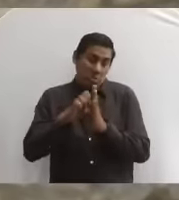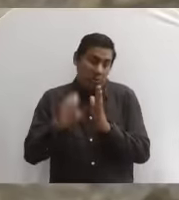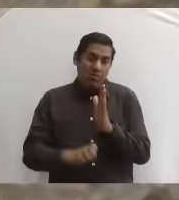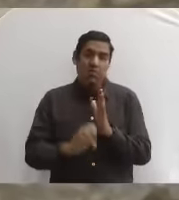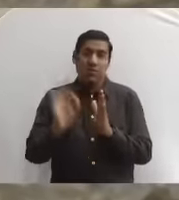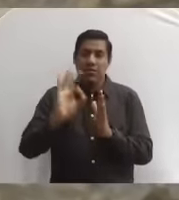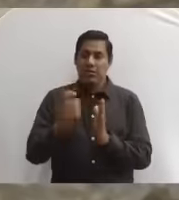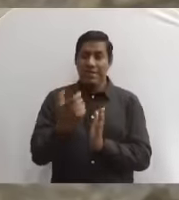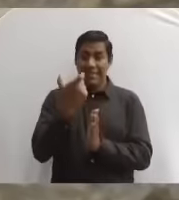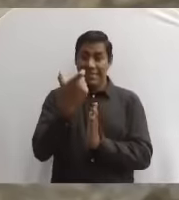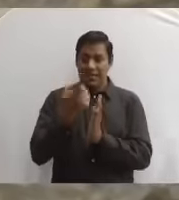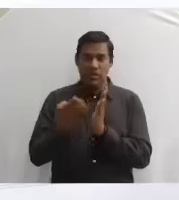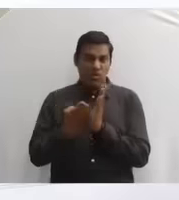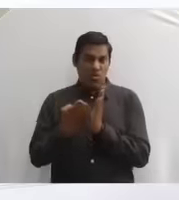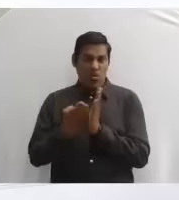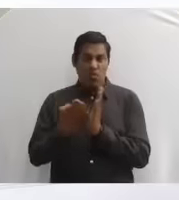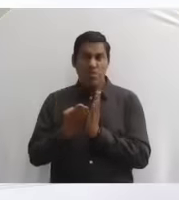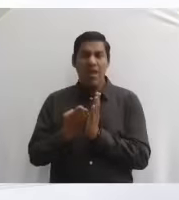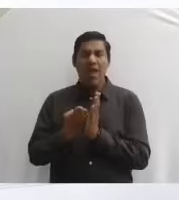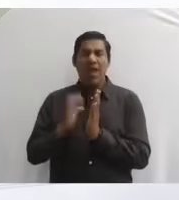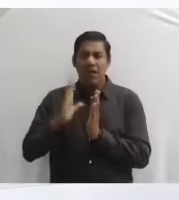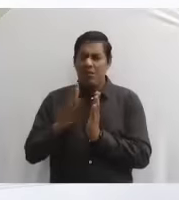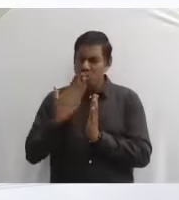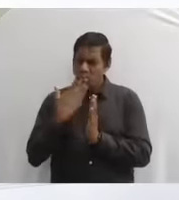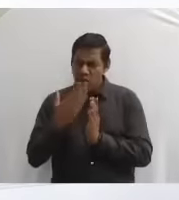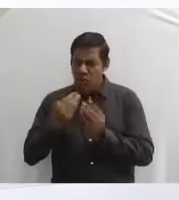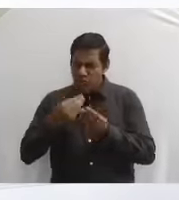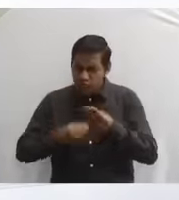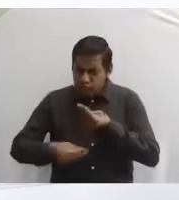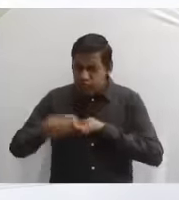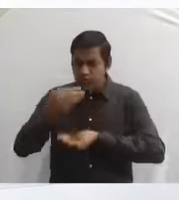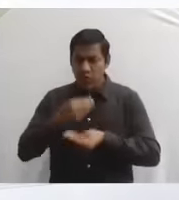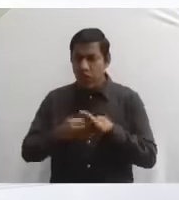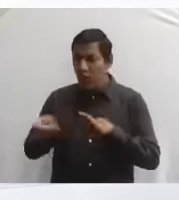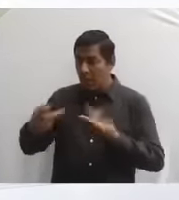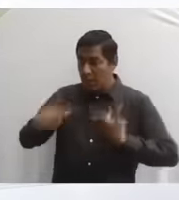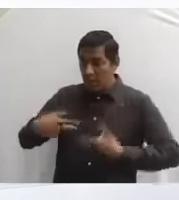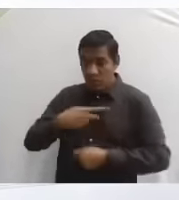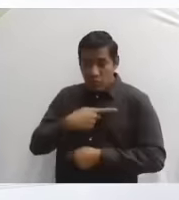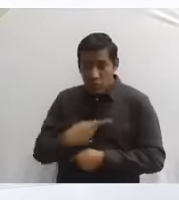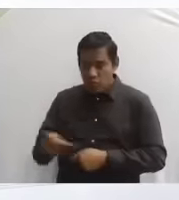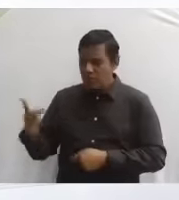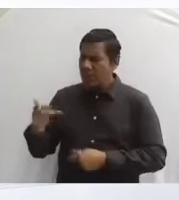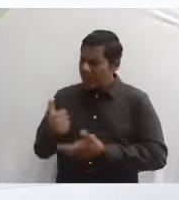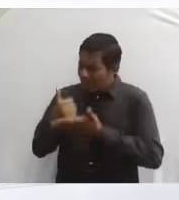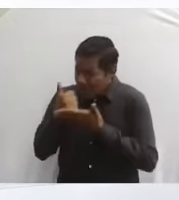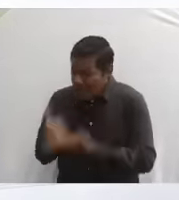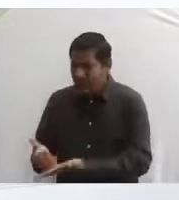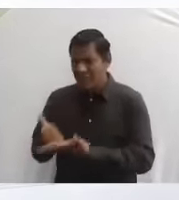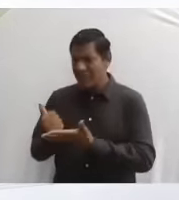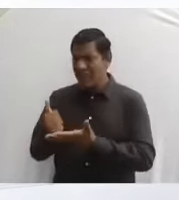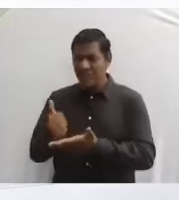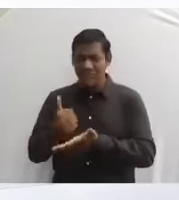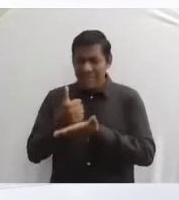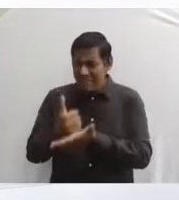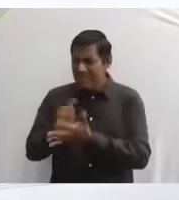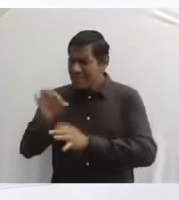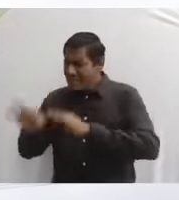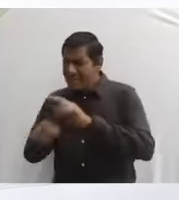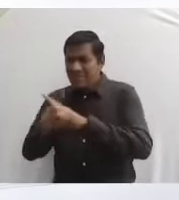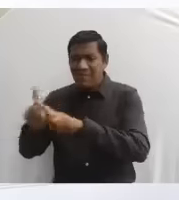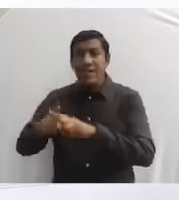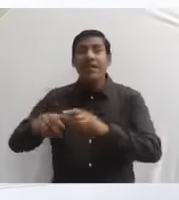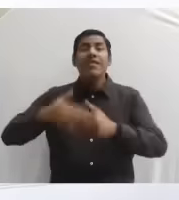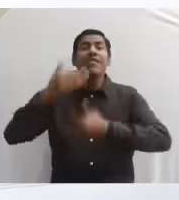se impulsa desde abajo, cuando se apoya al que menos tiene, entonces la economía florece,